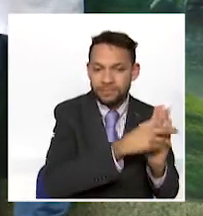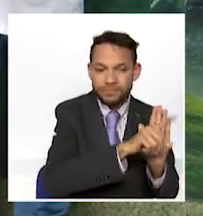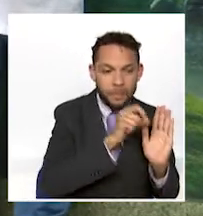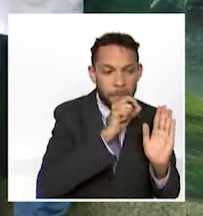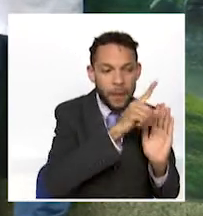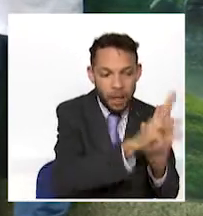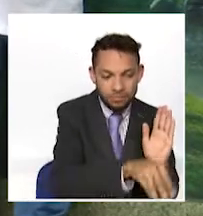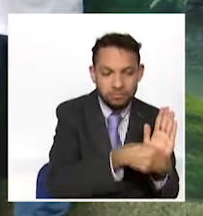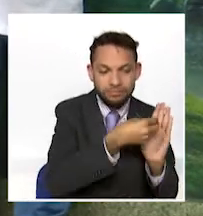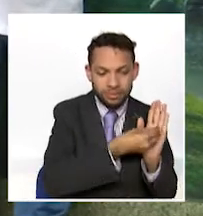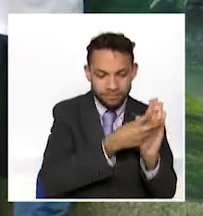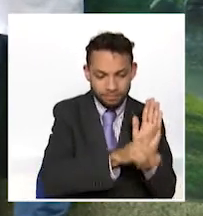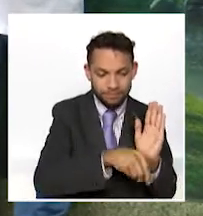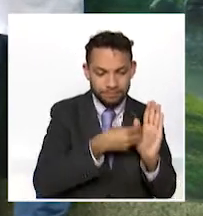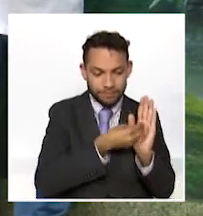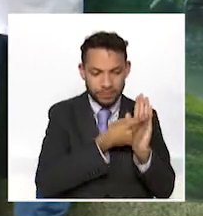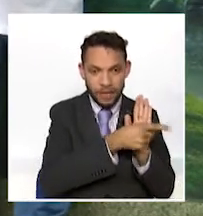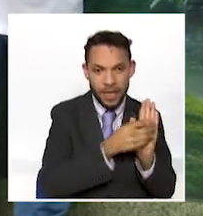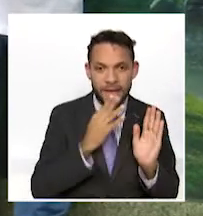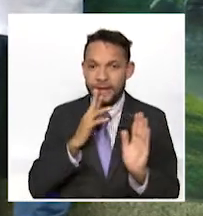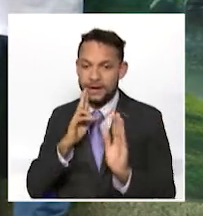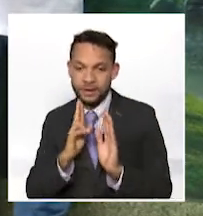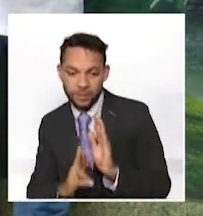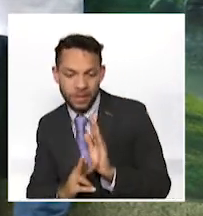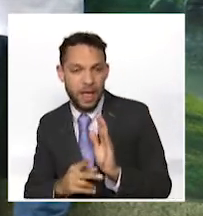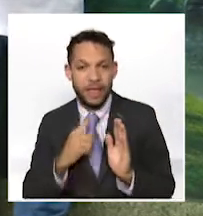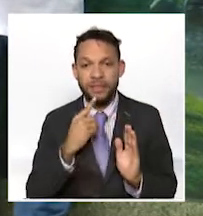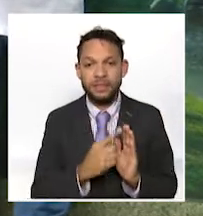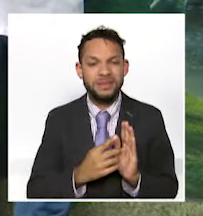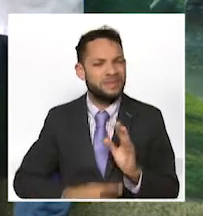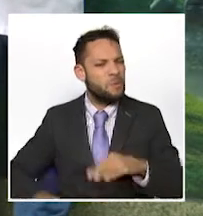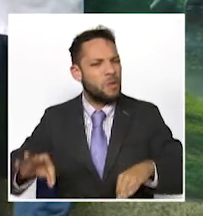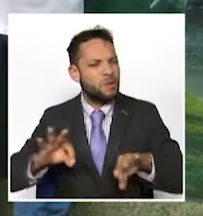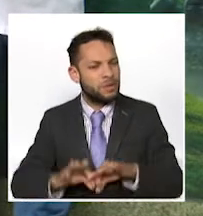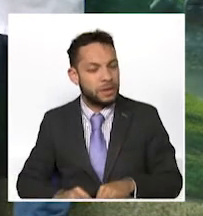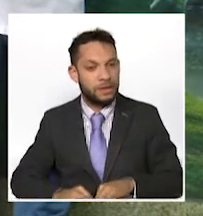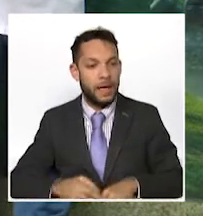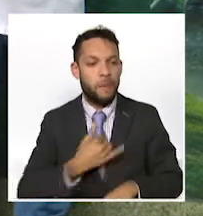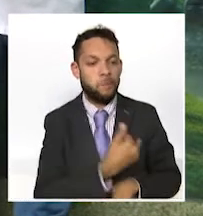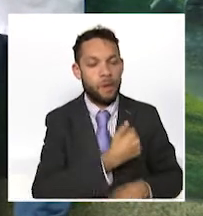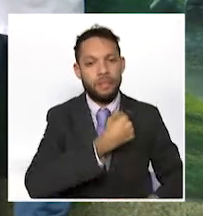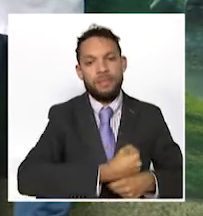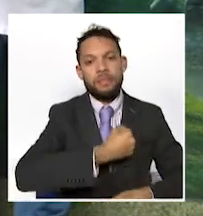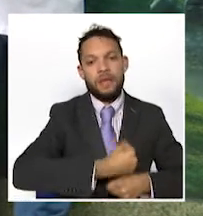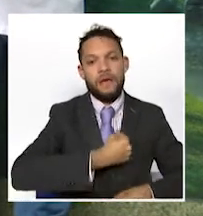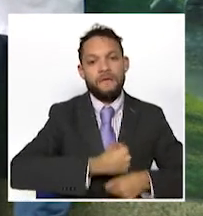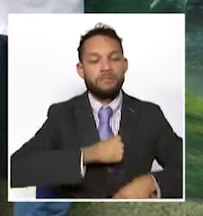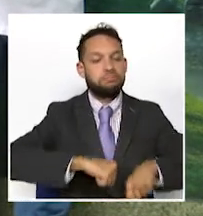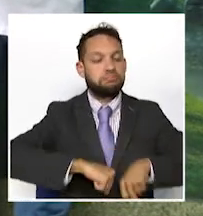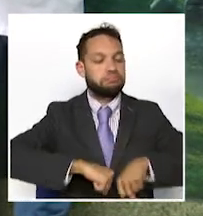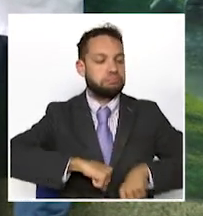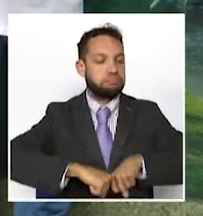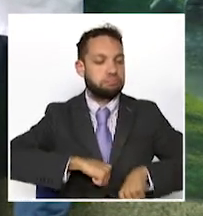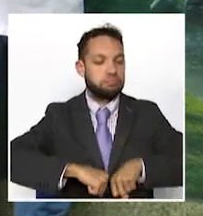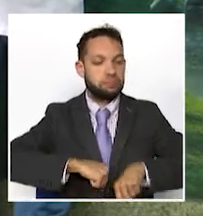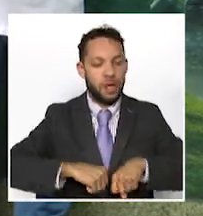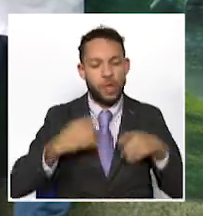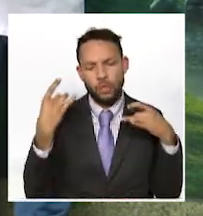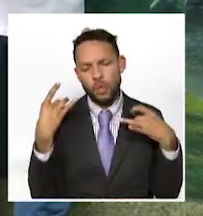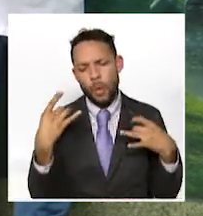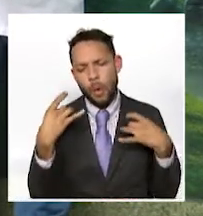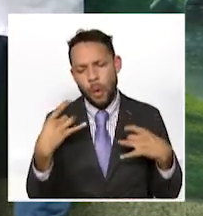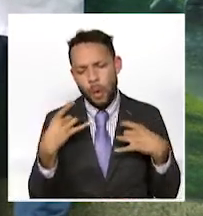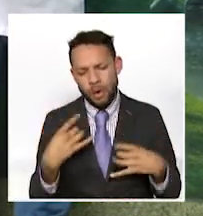diagnóstico. Y ahí encontramos algo muy importante que es lo laboral. Porque sí, yo puedo tener el dolor de cabeza por la